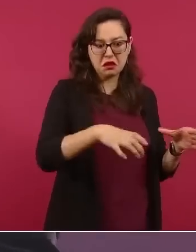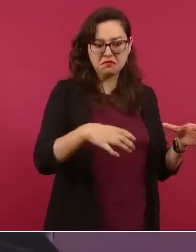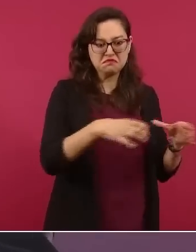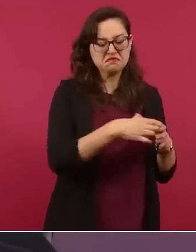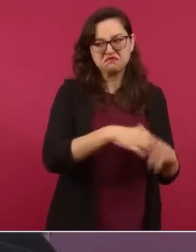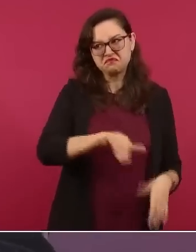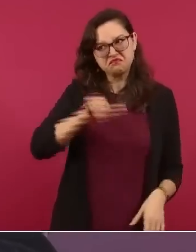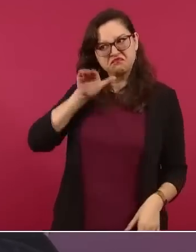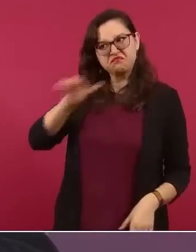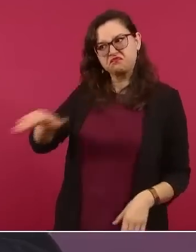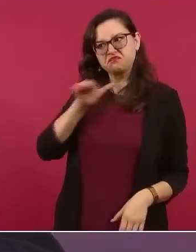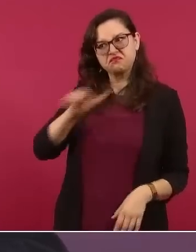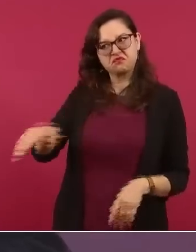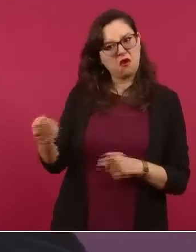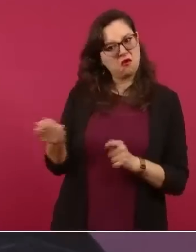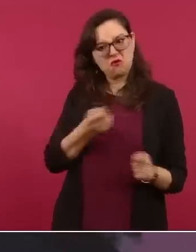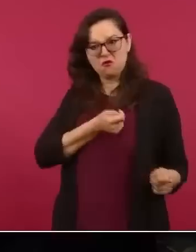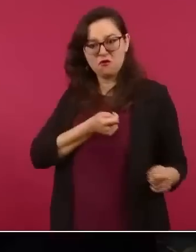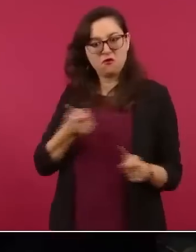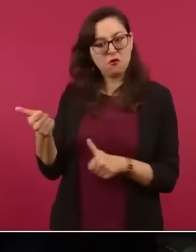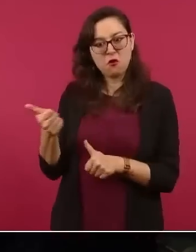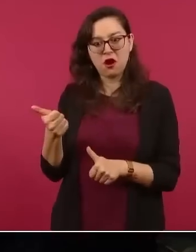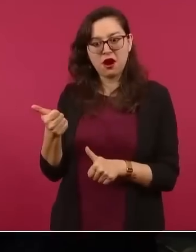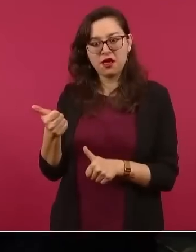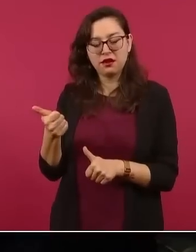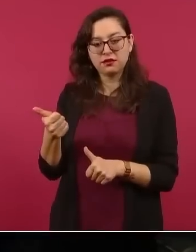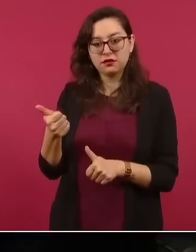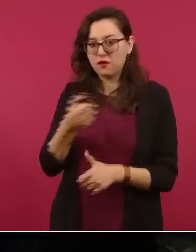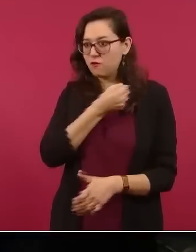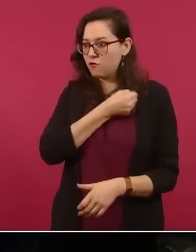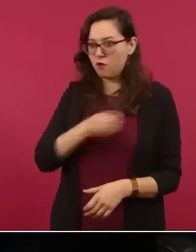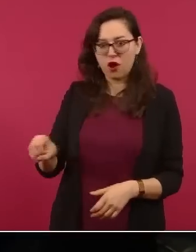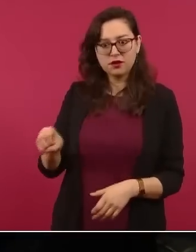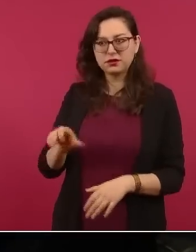porque tuvieron que aceptar el resultado